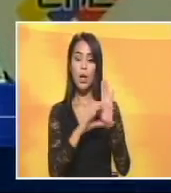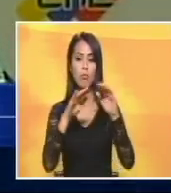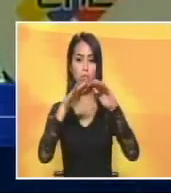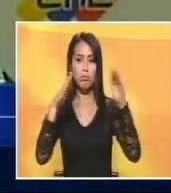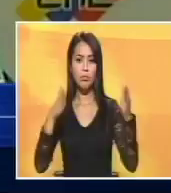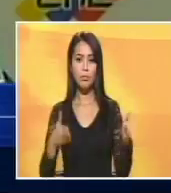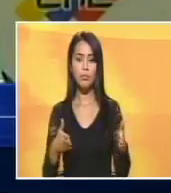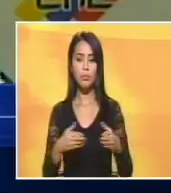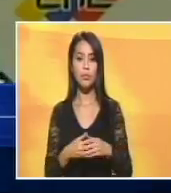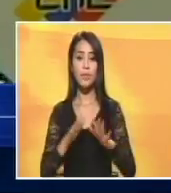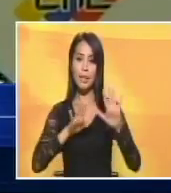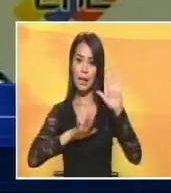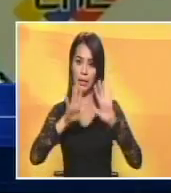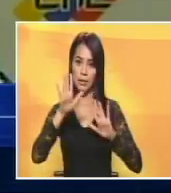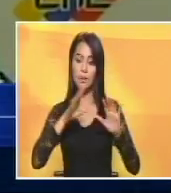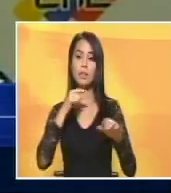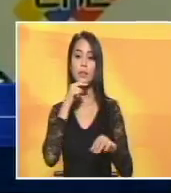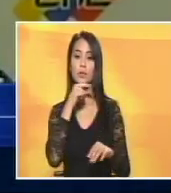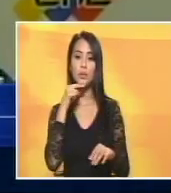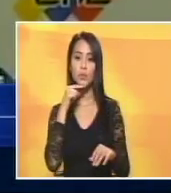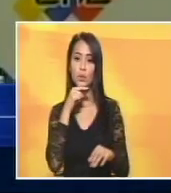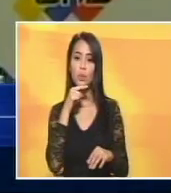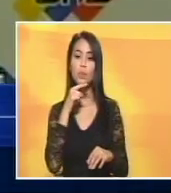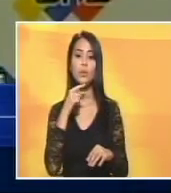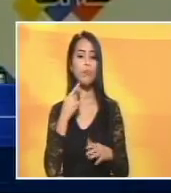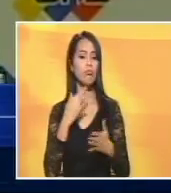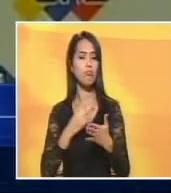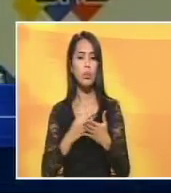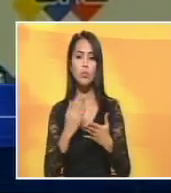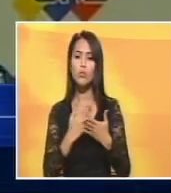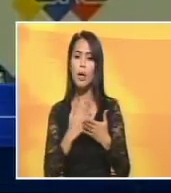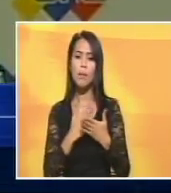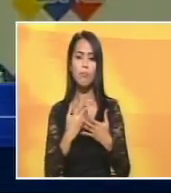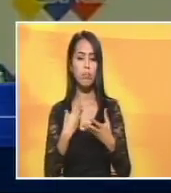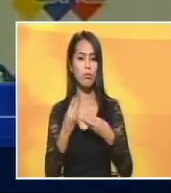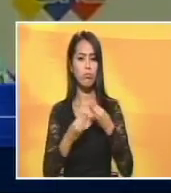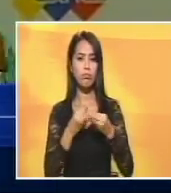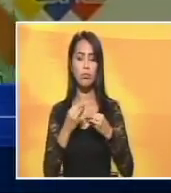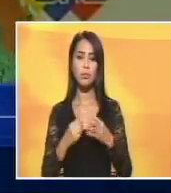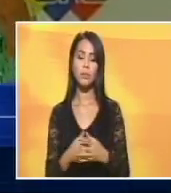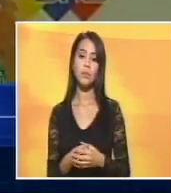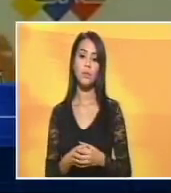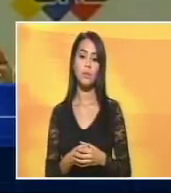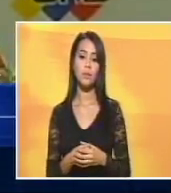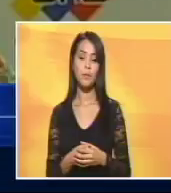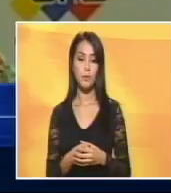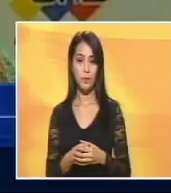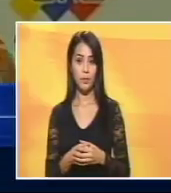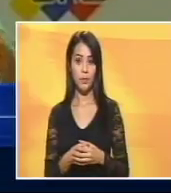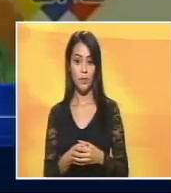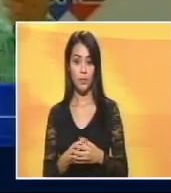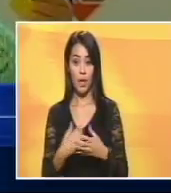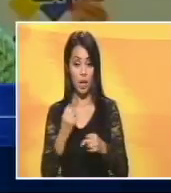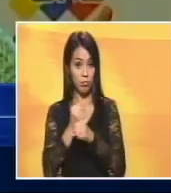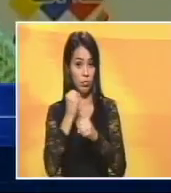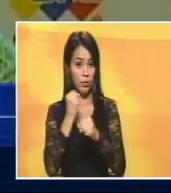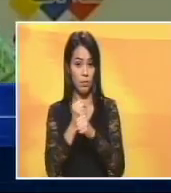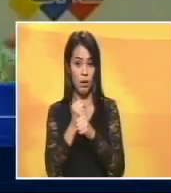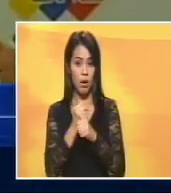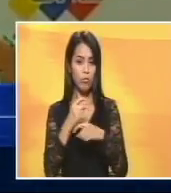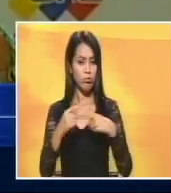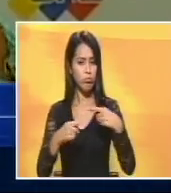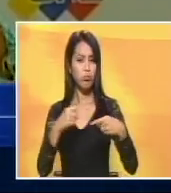mesas el 15 de octubre, como siempre ha ocurrido. Es decir, es un evento ya